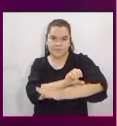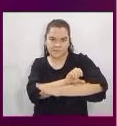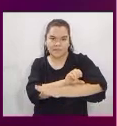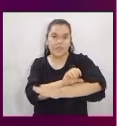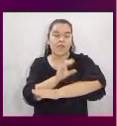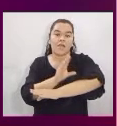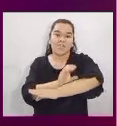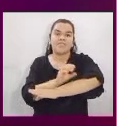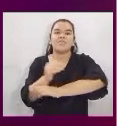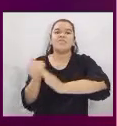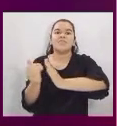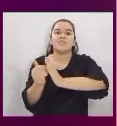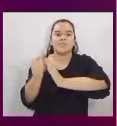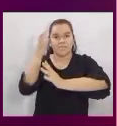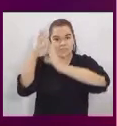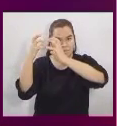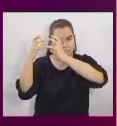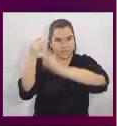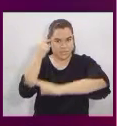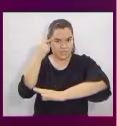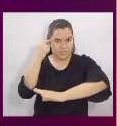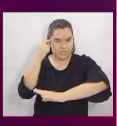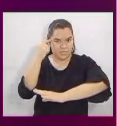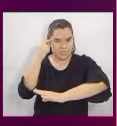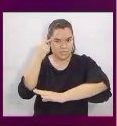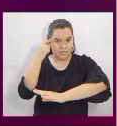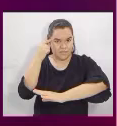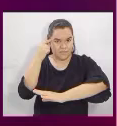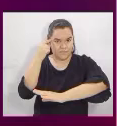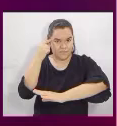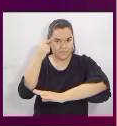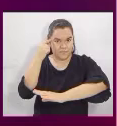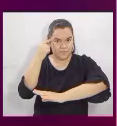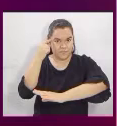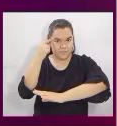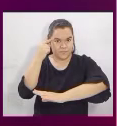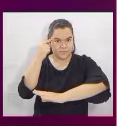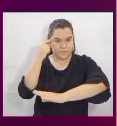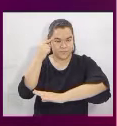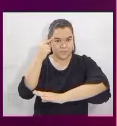o de alguna manera hacerlo contraer. Cada